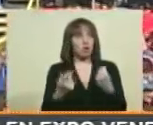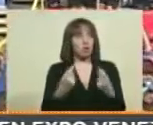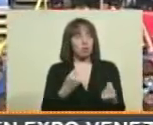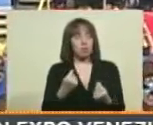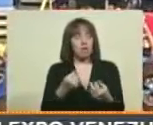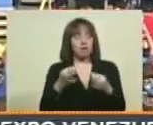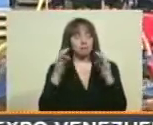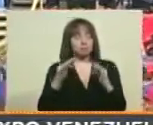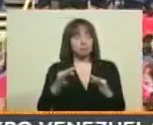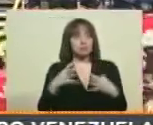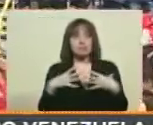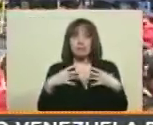sana equilibrada